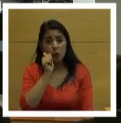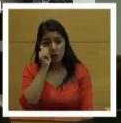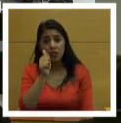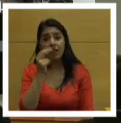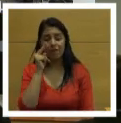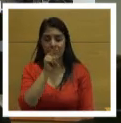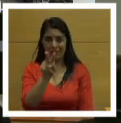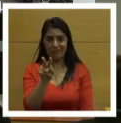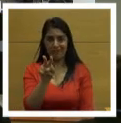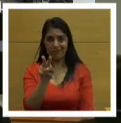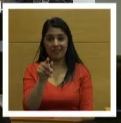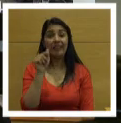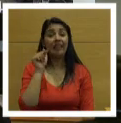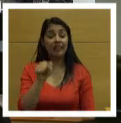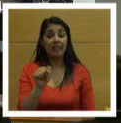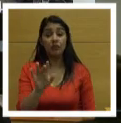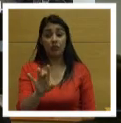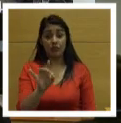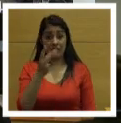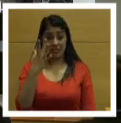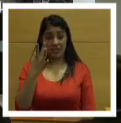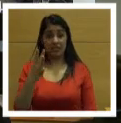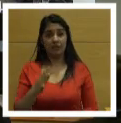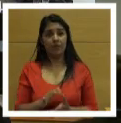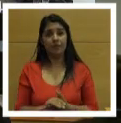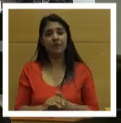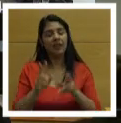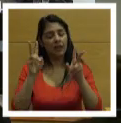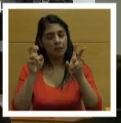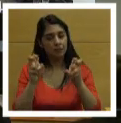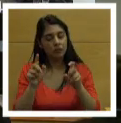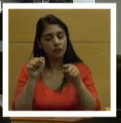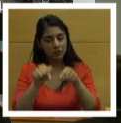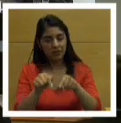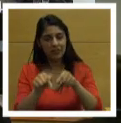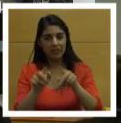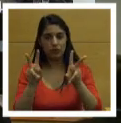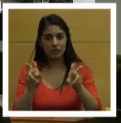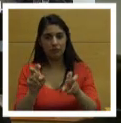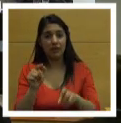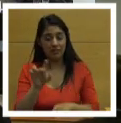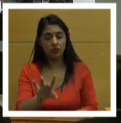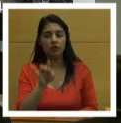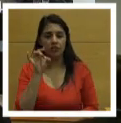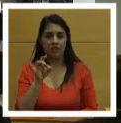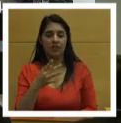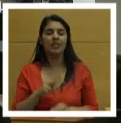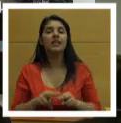aquellos que deciden respecto de estas materias.